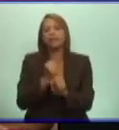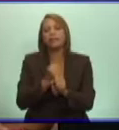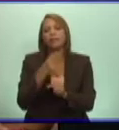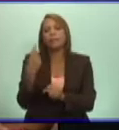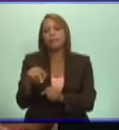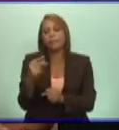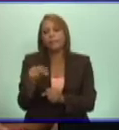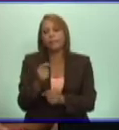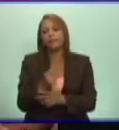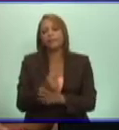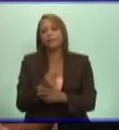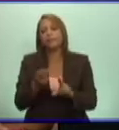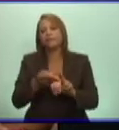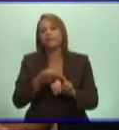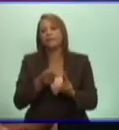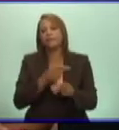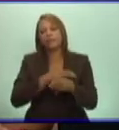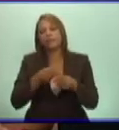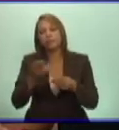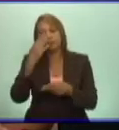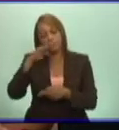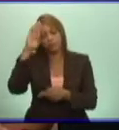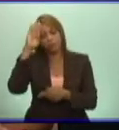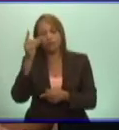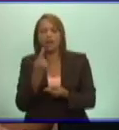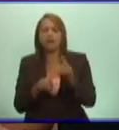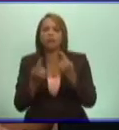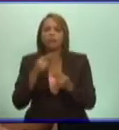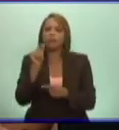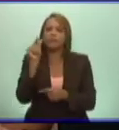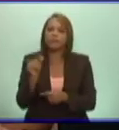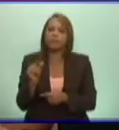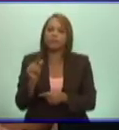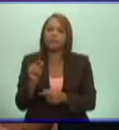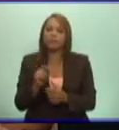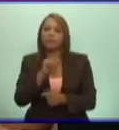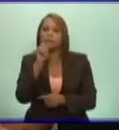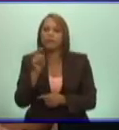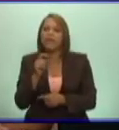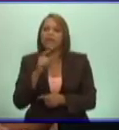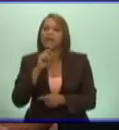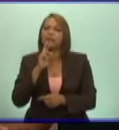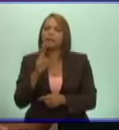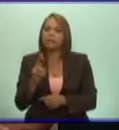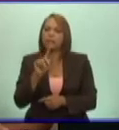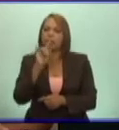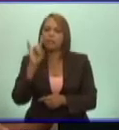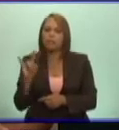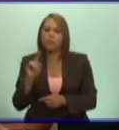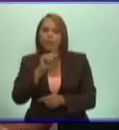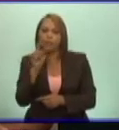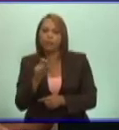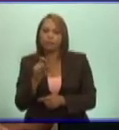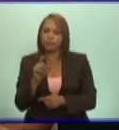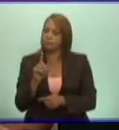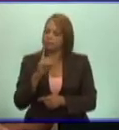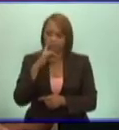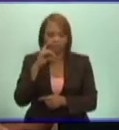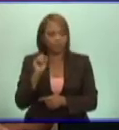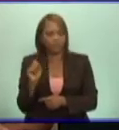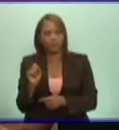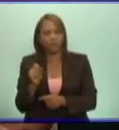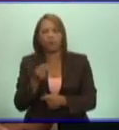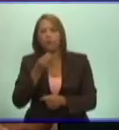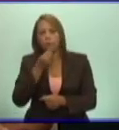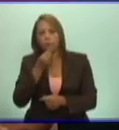práctico de historia de Cuba, algunos nos decían: ¿hay que responder las 9 preguntas? Les decimos que no. Tienen la